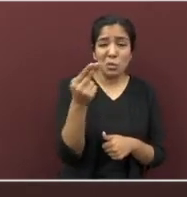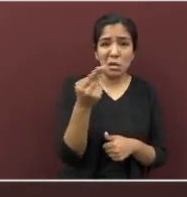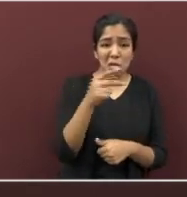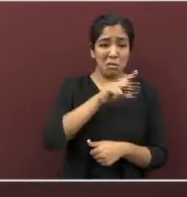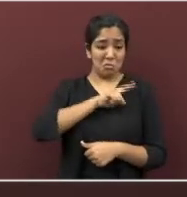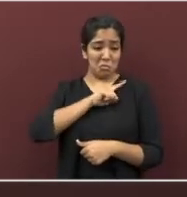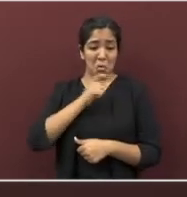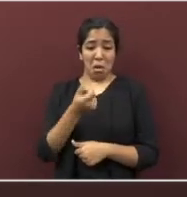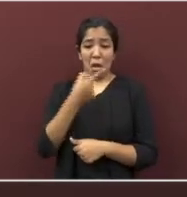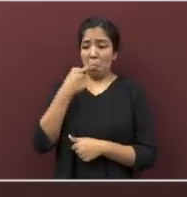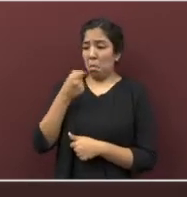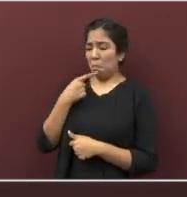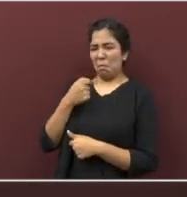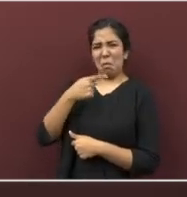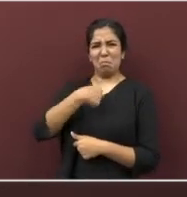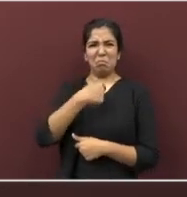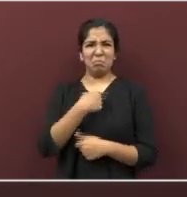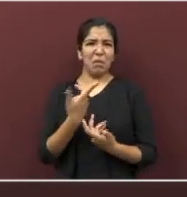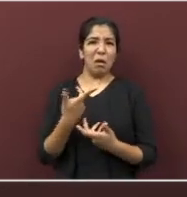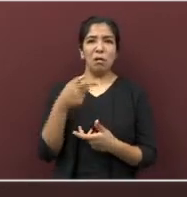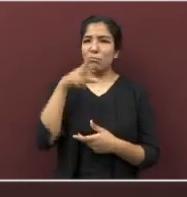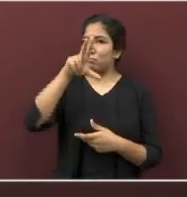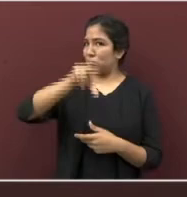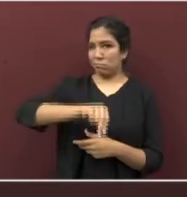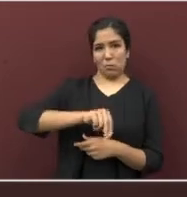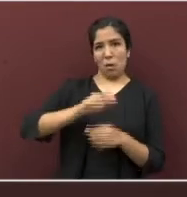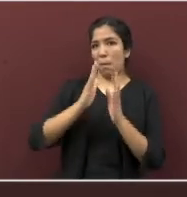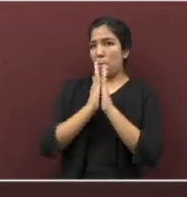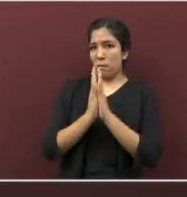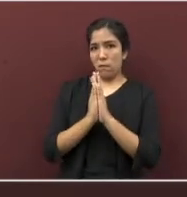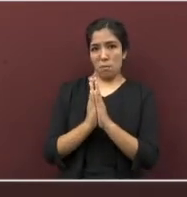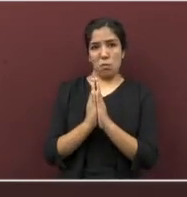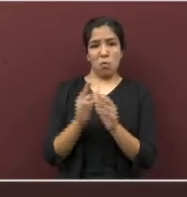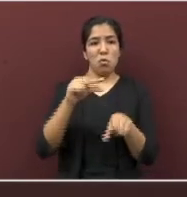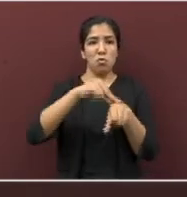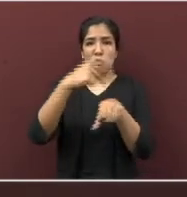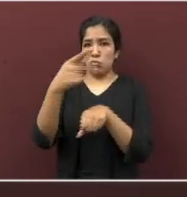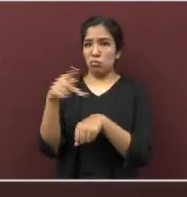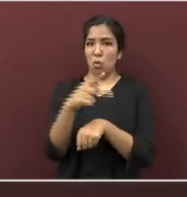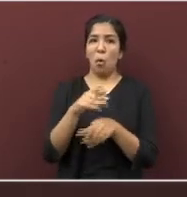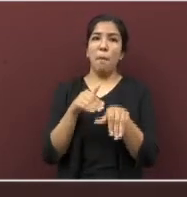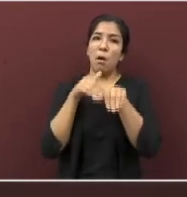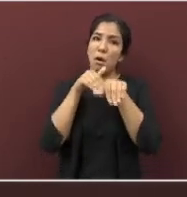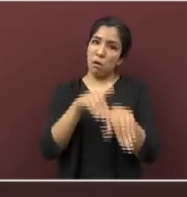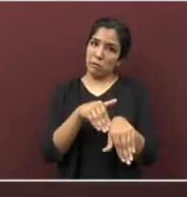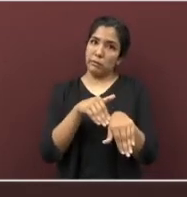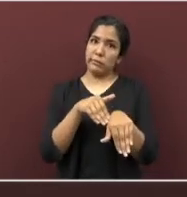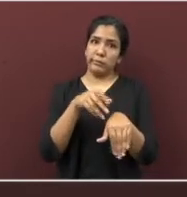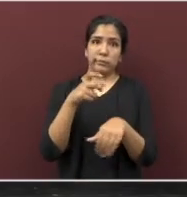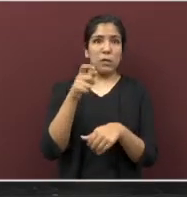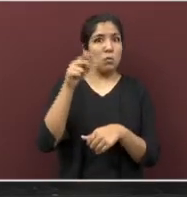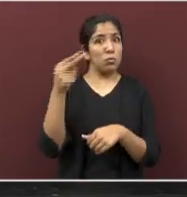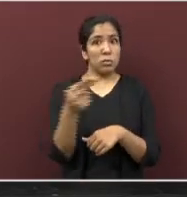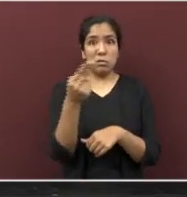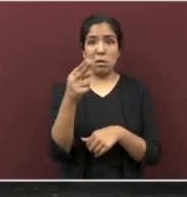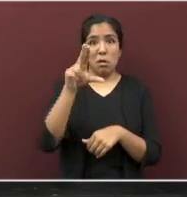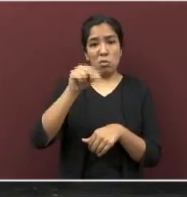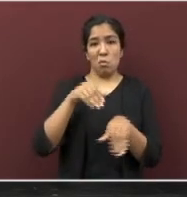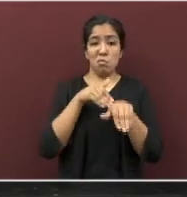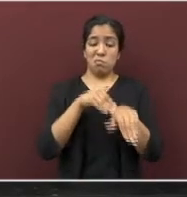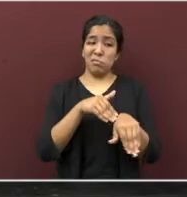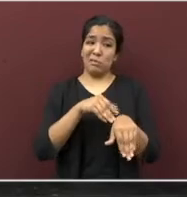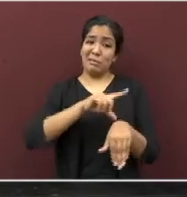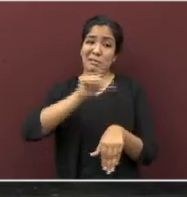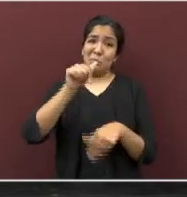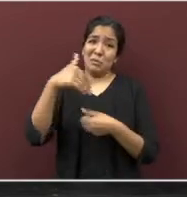acuda al médico y siga sus indicaciones la cob y 19 puedo llevarlo a un desenlace fatal paso en la bolsa la